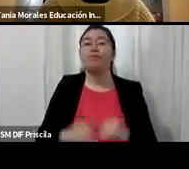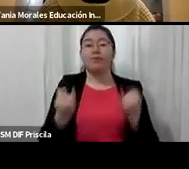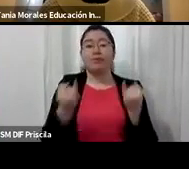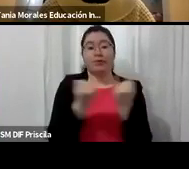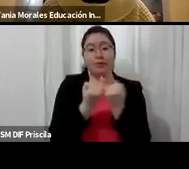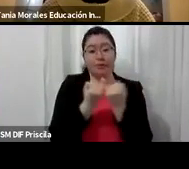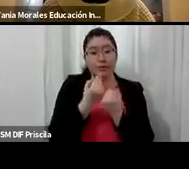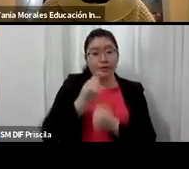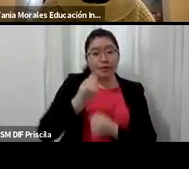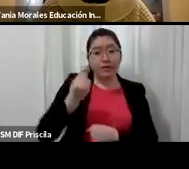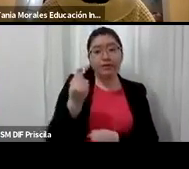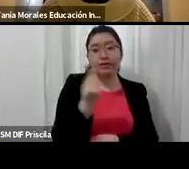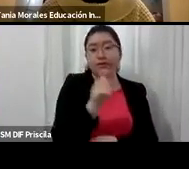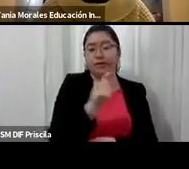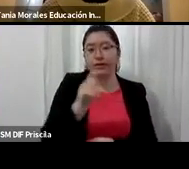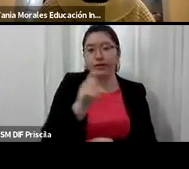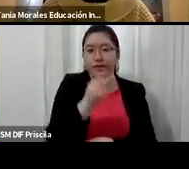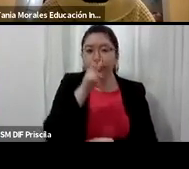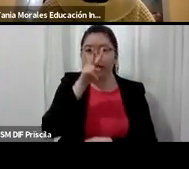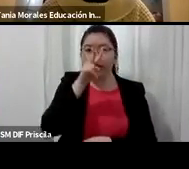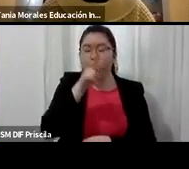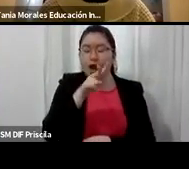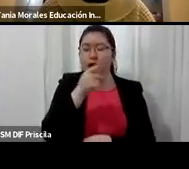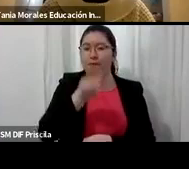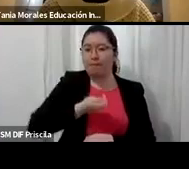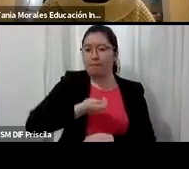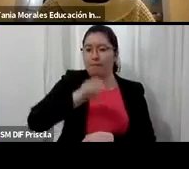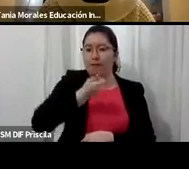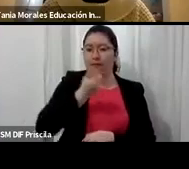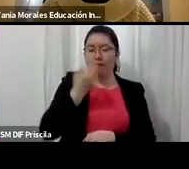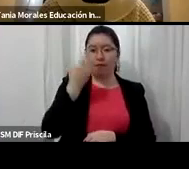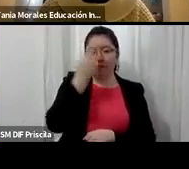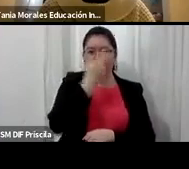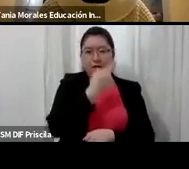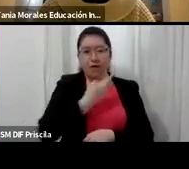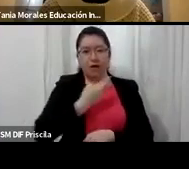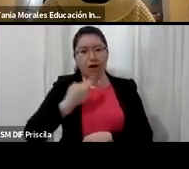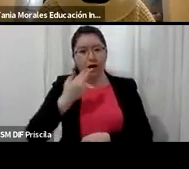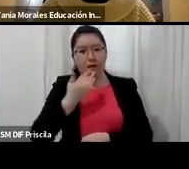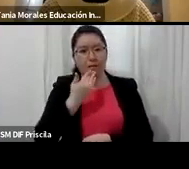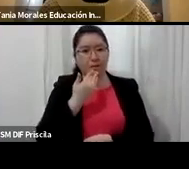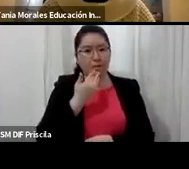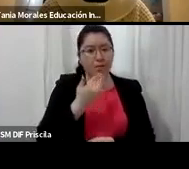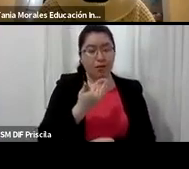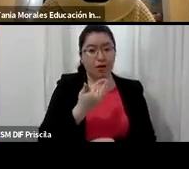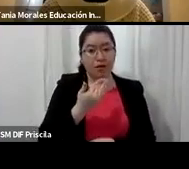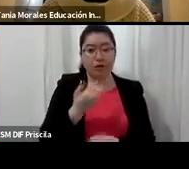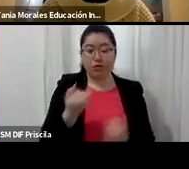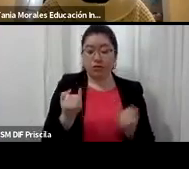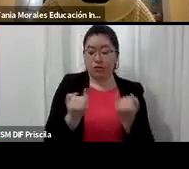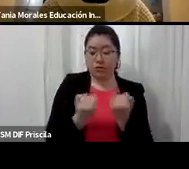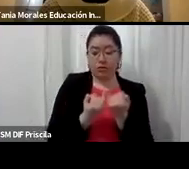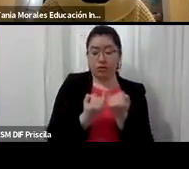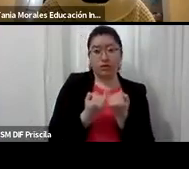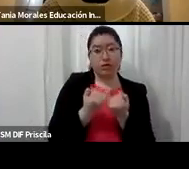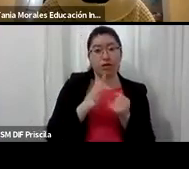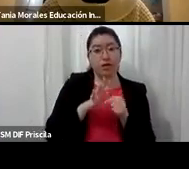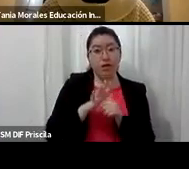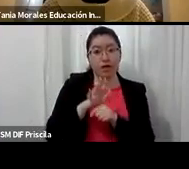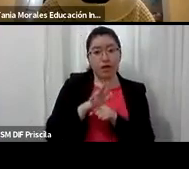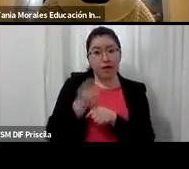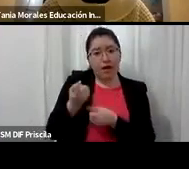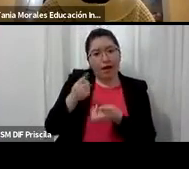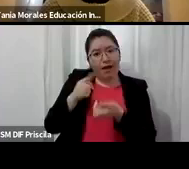que respirar profundo y hay que darle un lugar a que realmente el mindfulness pueda